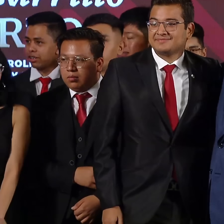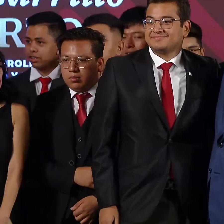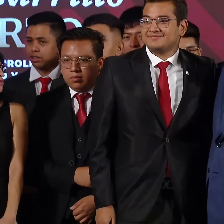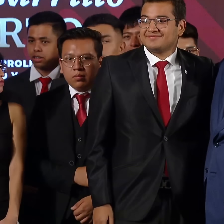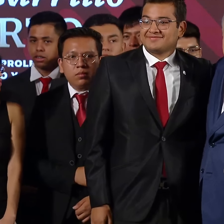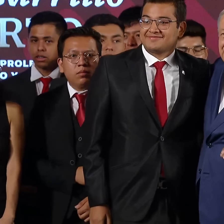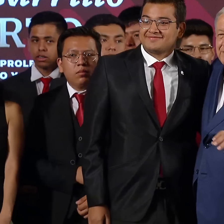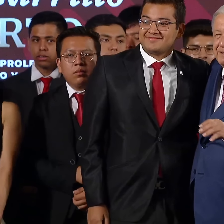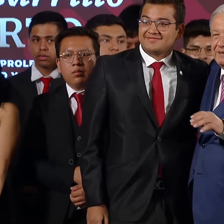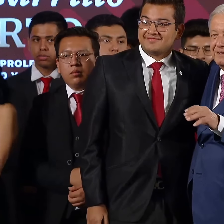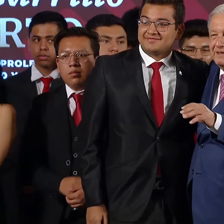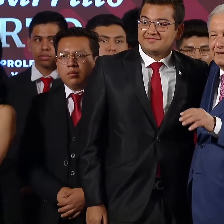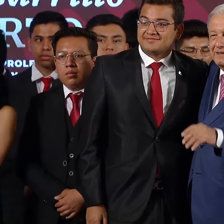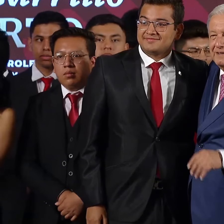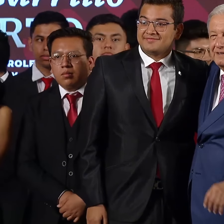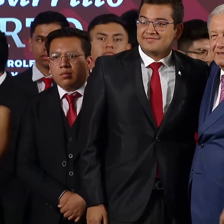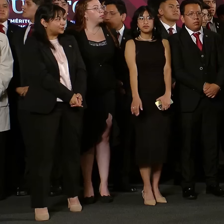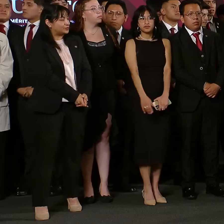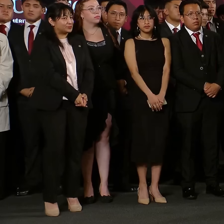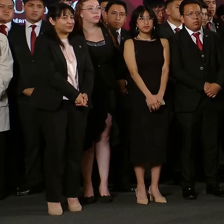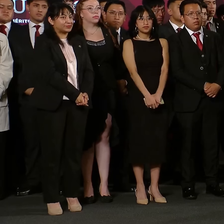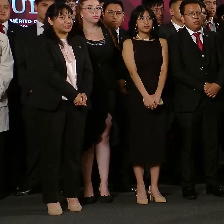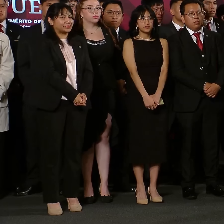Son del primer grupo de UPICSA.